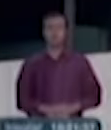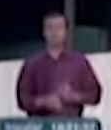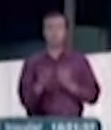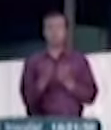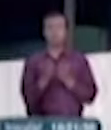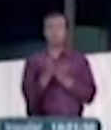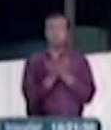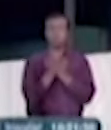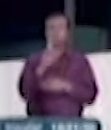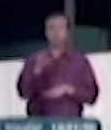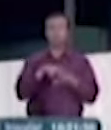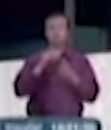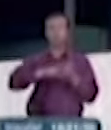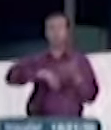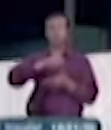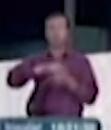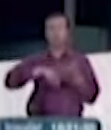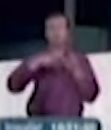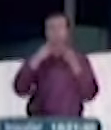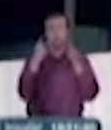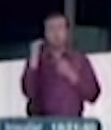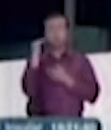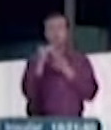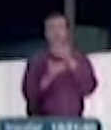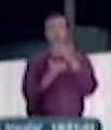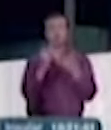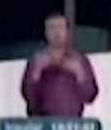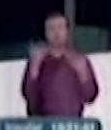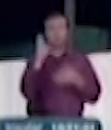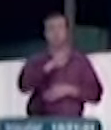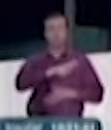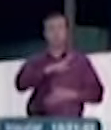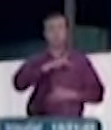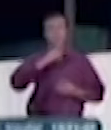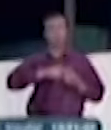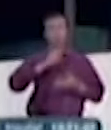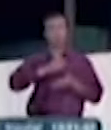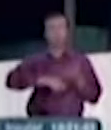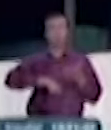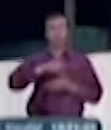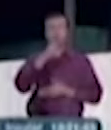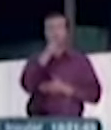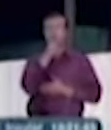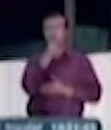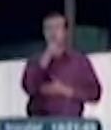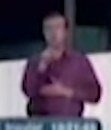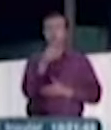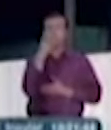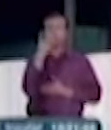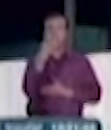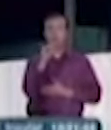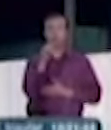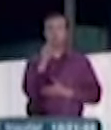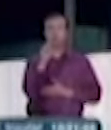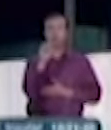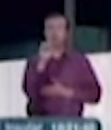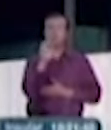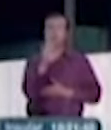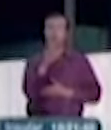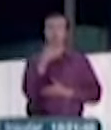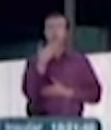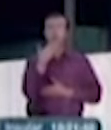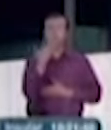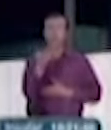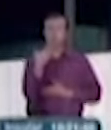Servicio Nacional de Contratación Pública revisó el proceso por el cual el municipio de Quito contrató a la periodista de Teleamazonas, Janet Inostroza, para